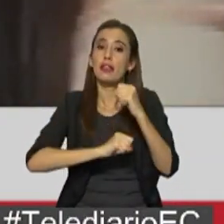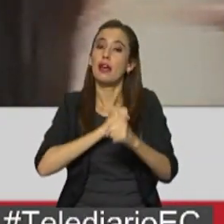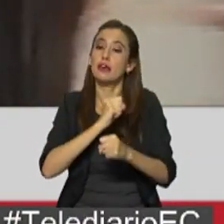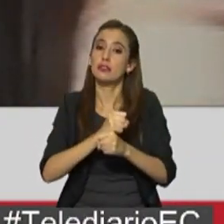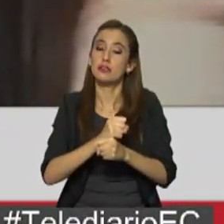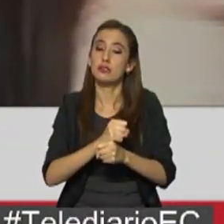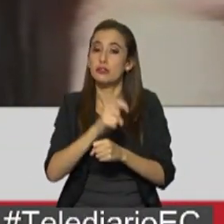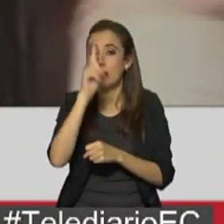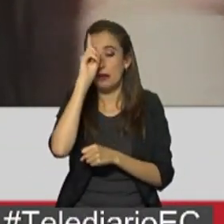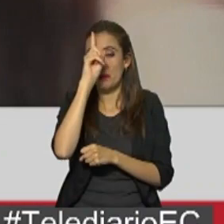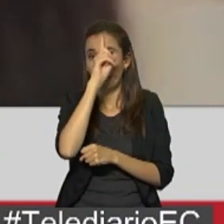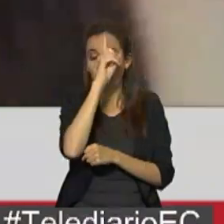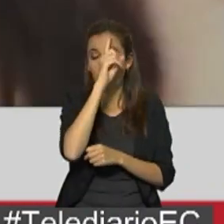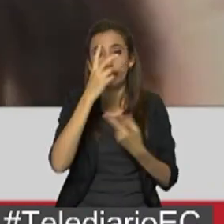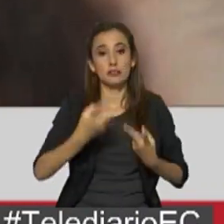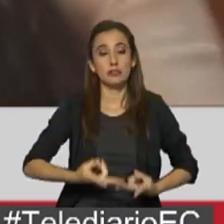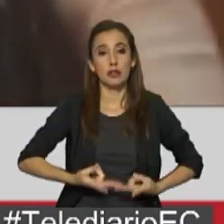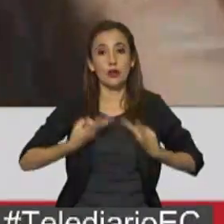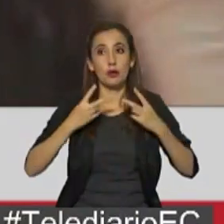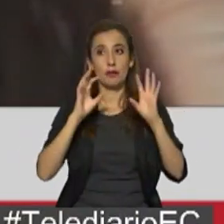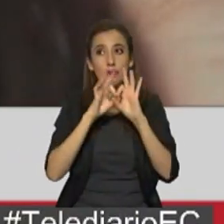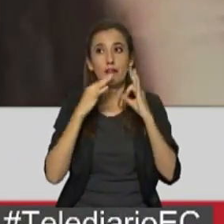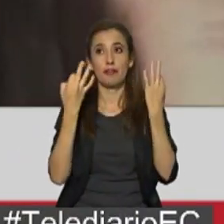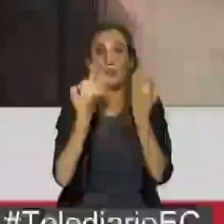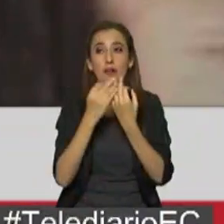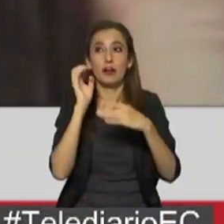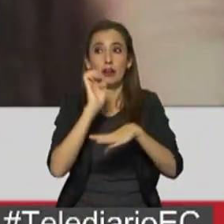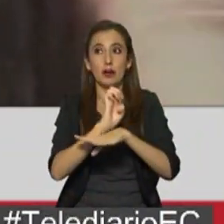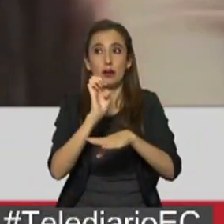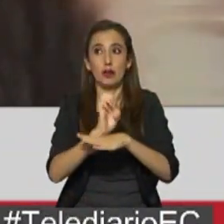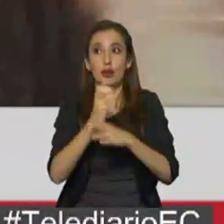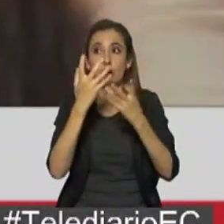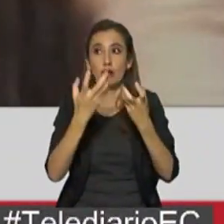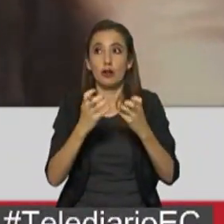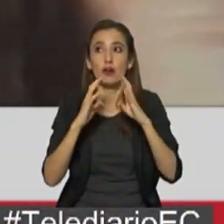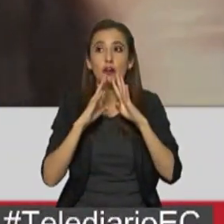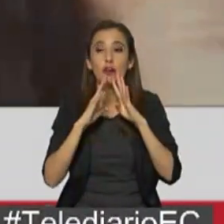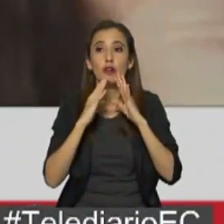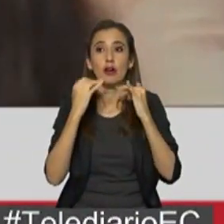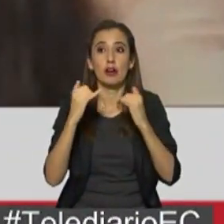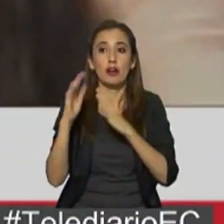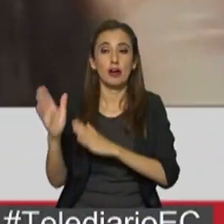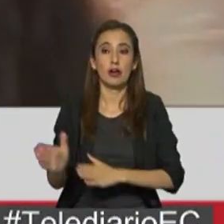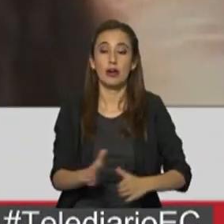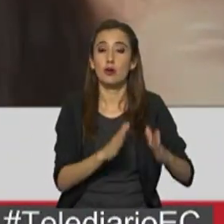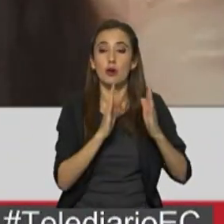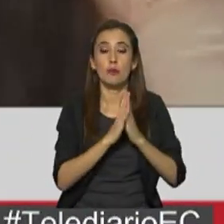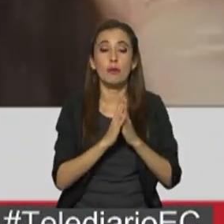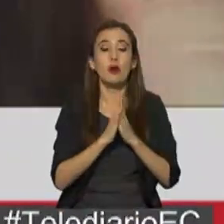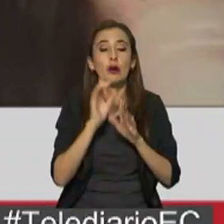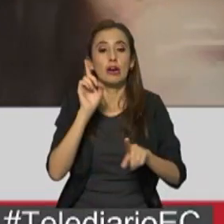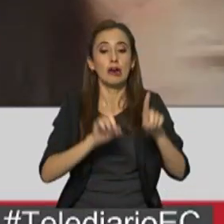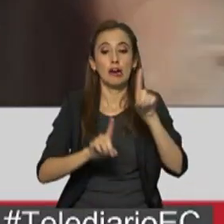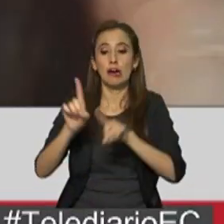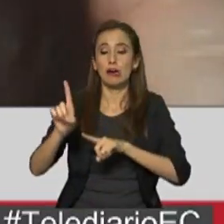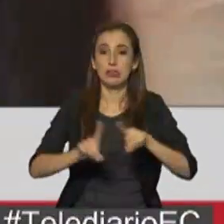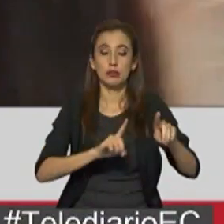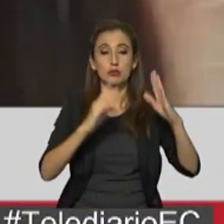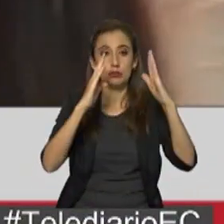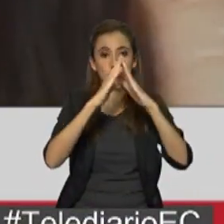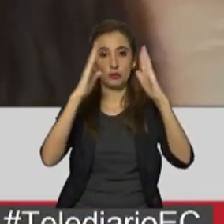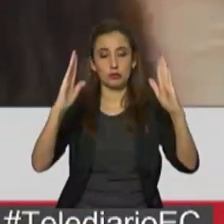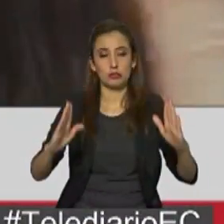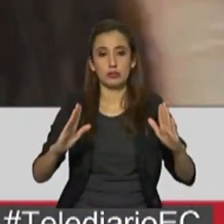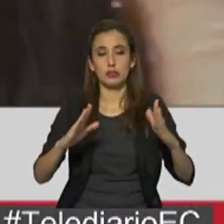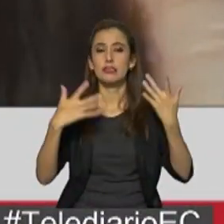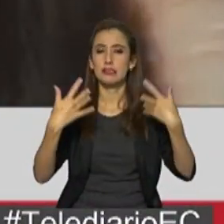y les dirigimos a toda nuestra gente linda de ecuador queríamos hablar un poco de la situación de que nos cuesta mucho estar en casa encerrados